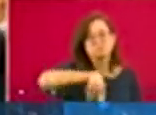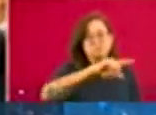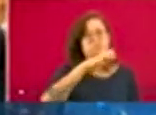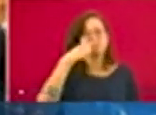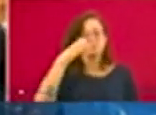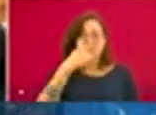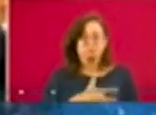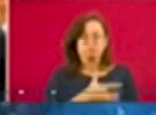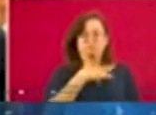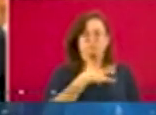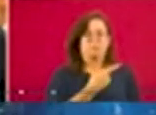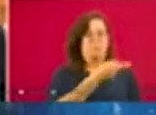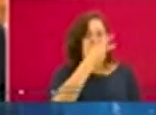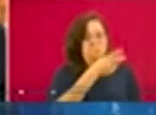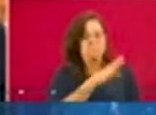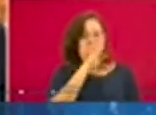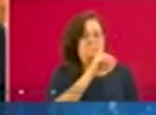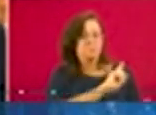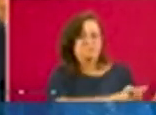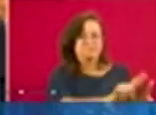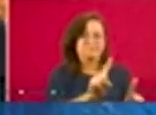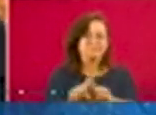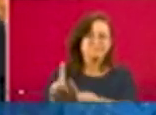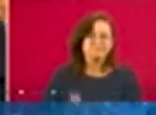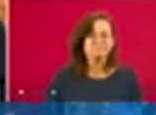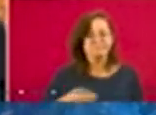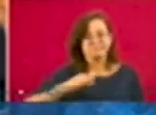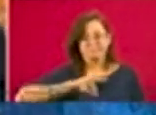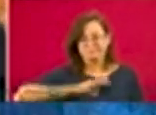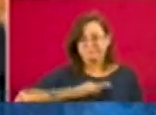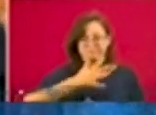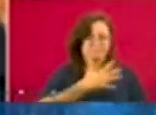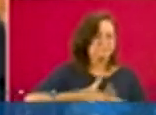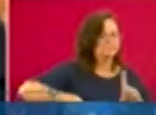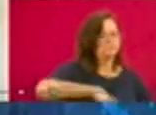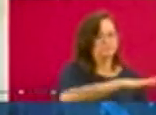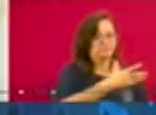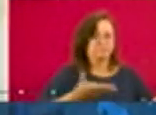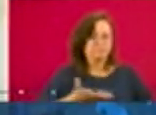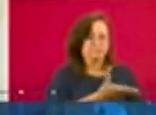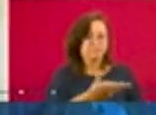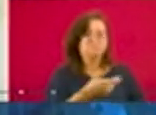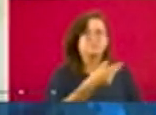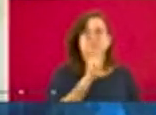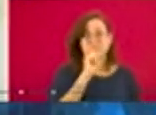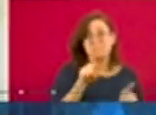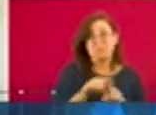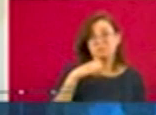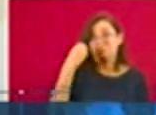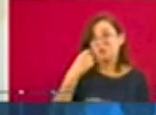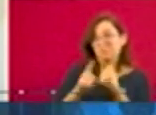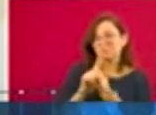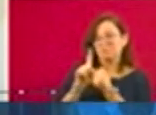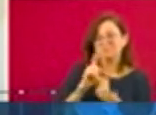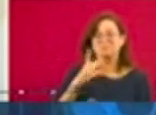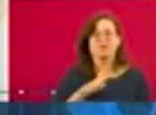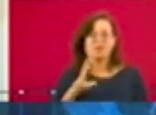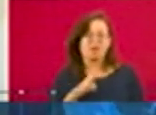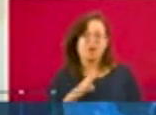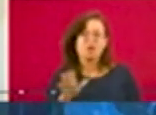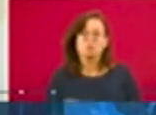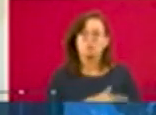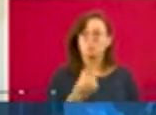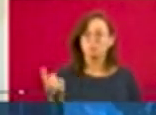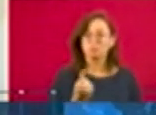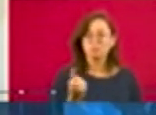y además otra ventaja es que en muchas de estas televisoras se guarda el contenido y lo